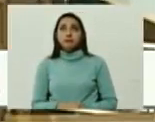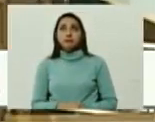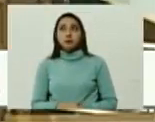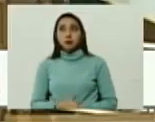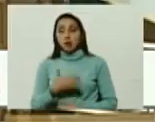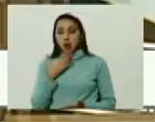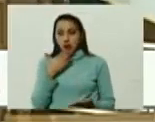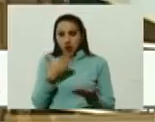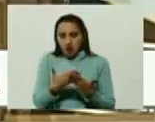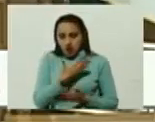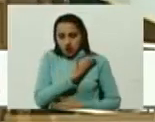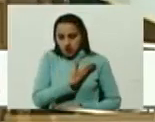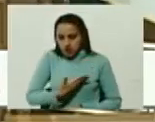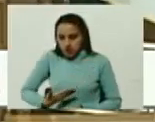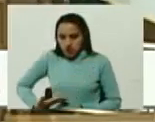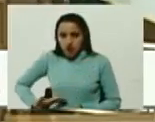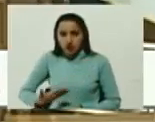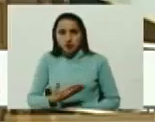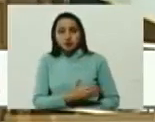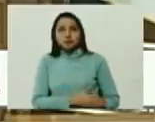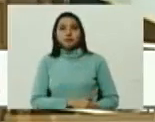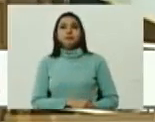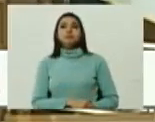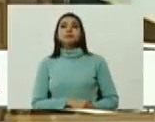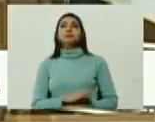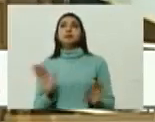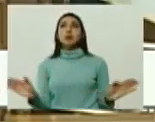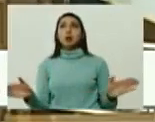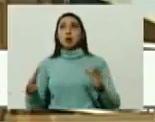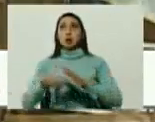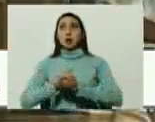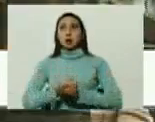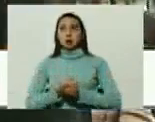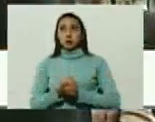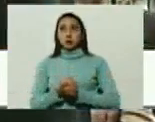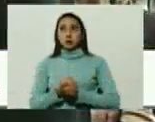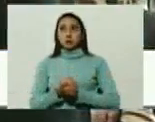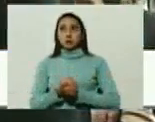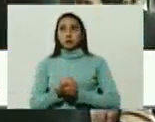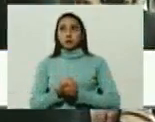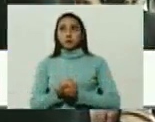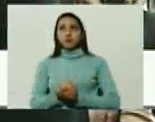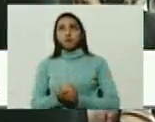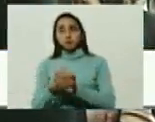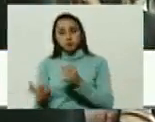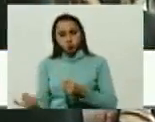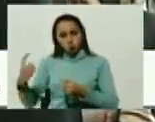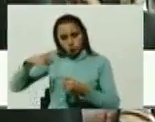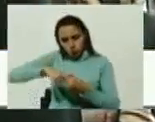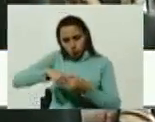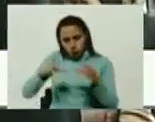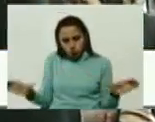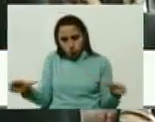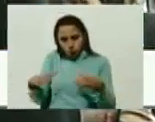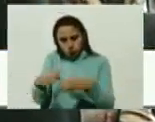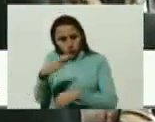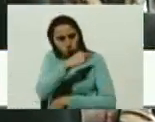presidente colega integrante de la junta directiva